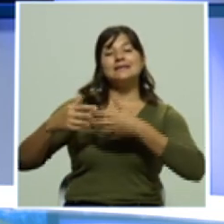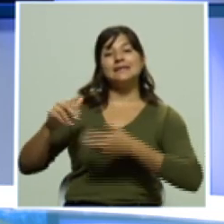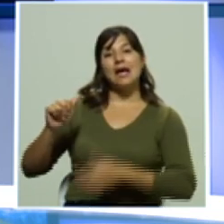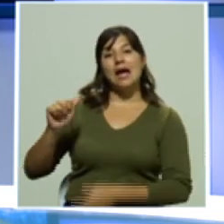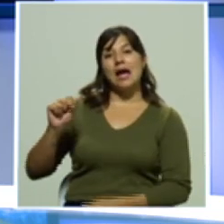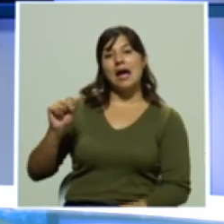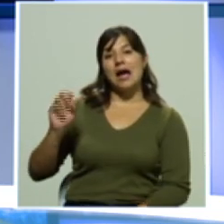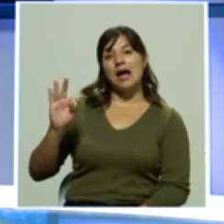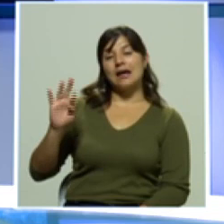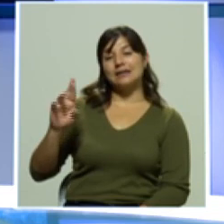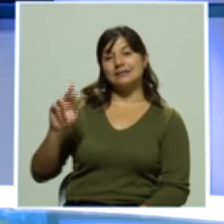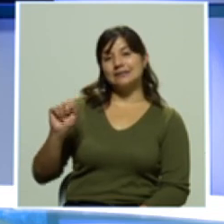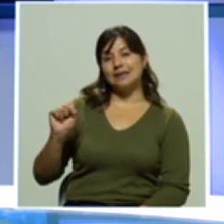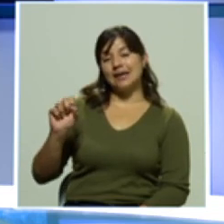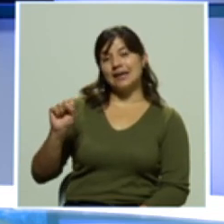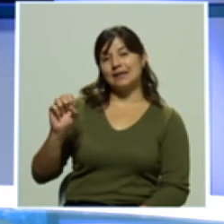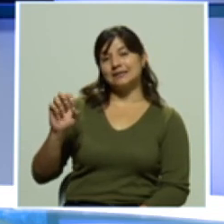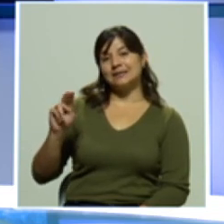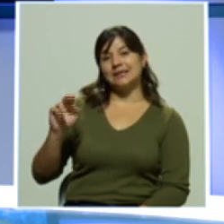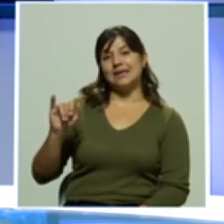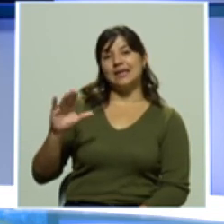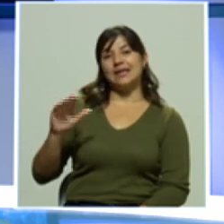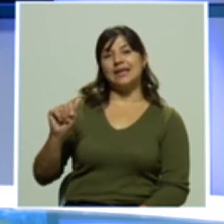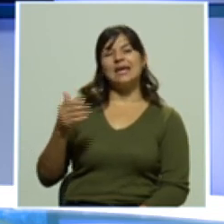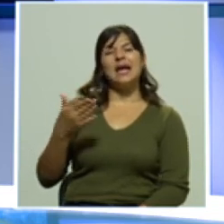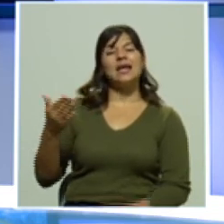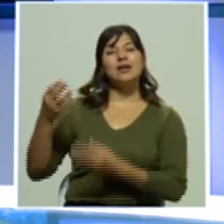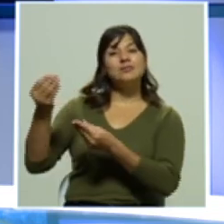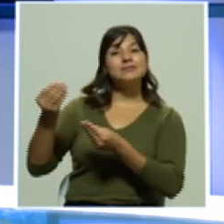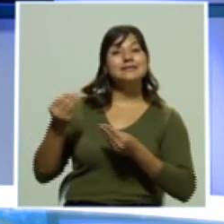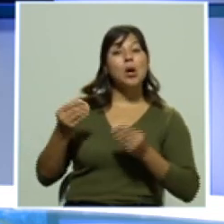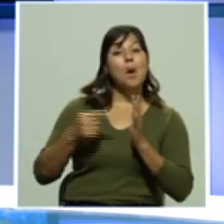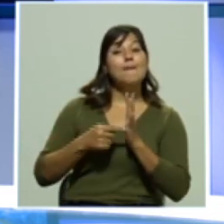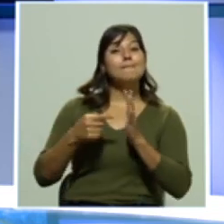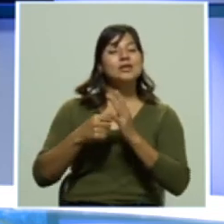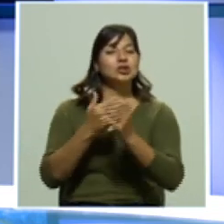1 millón de vacunas contra la COVID-19.